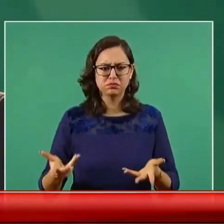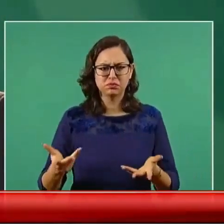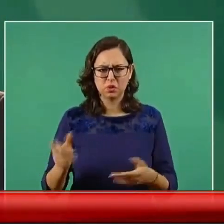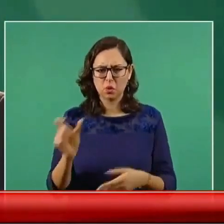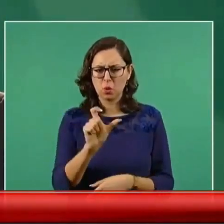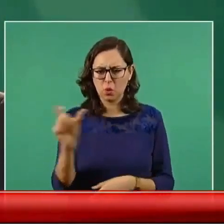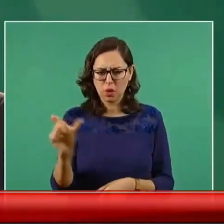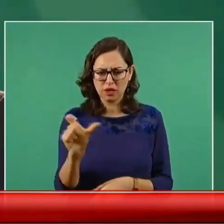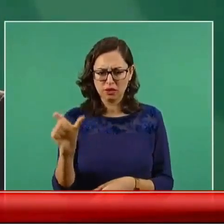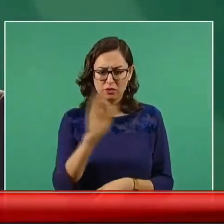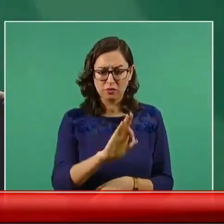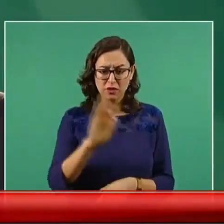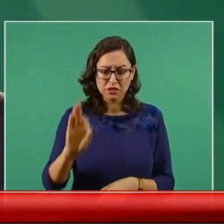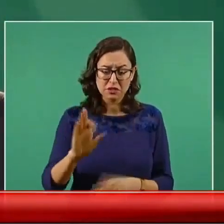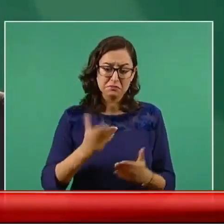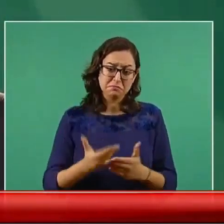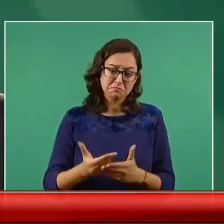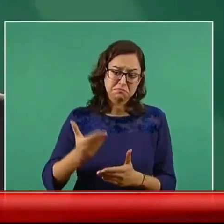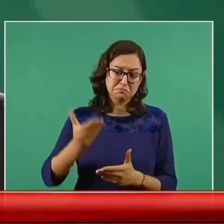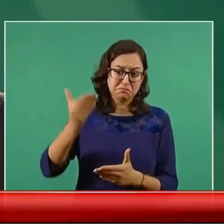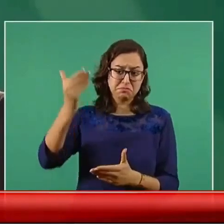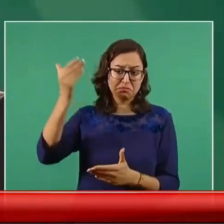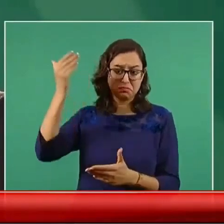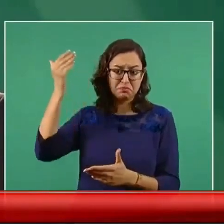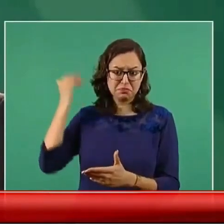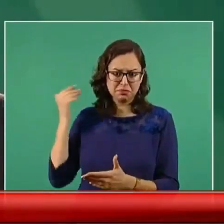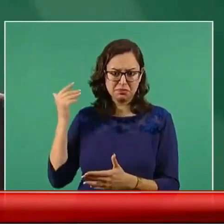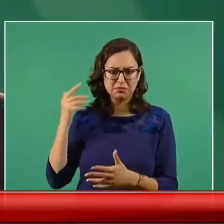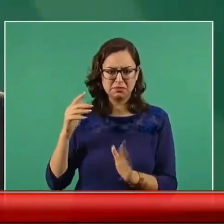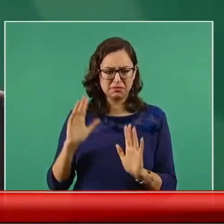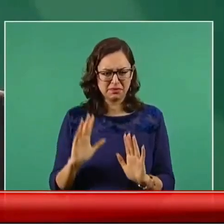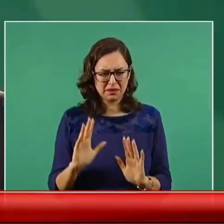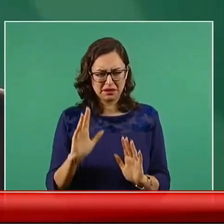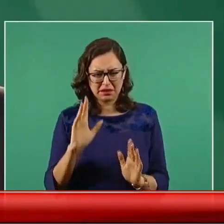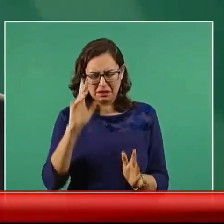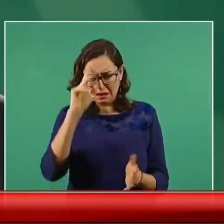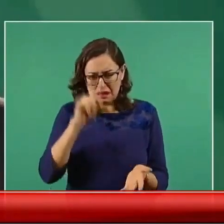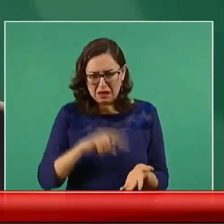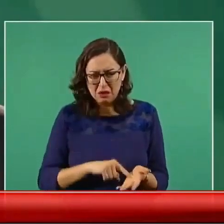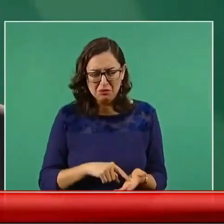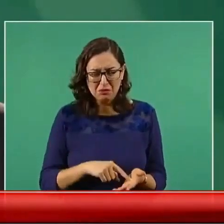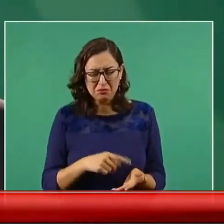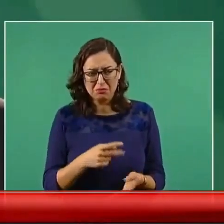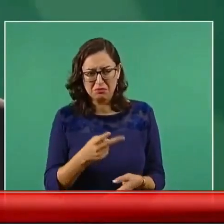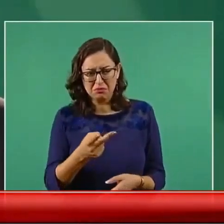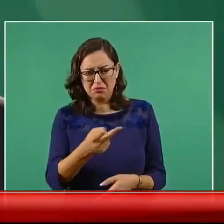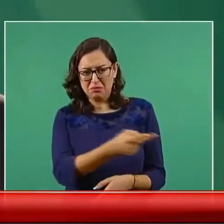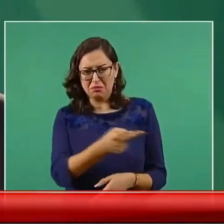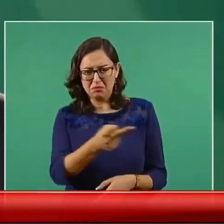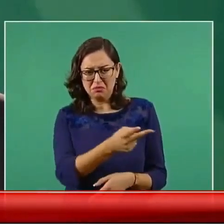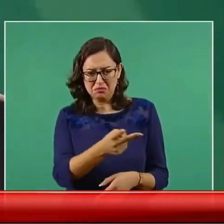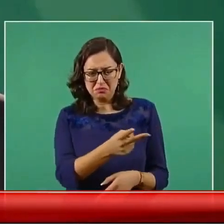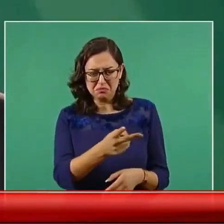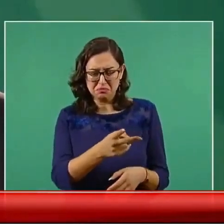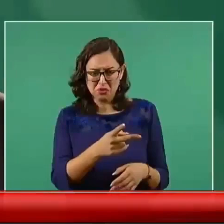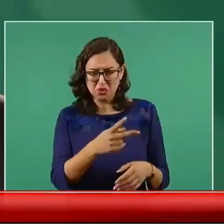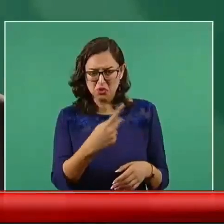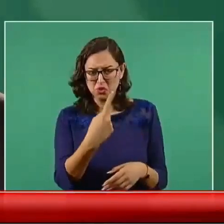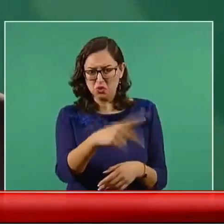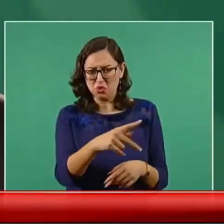entiendo que es un asunto hasta personal y lo están este